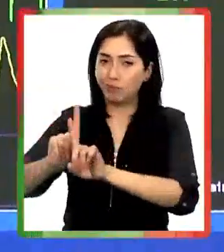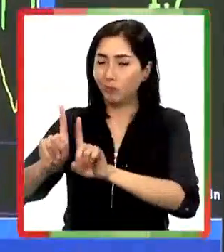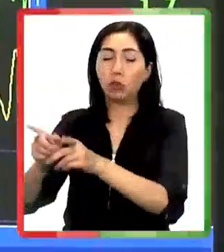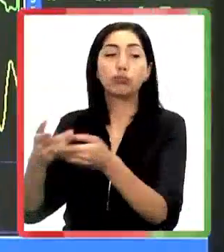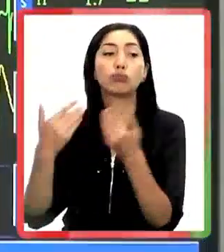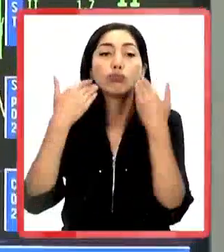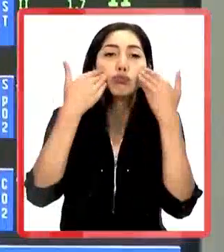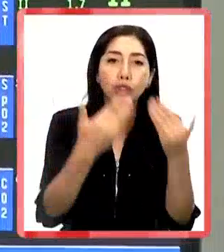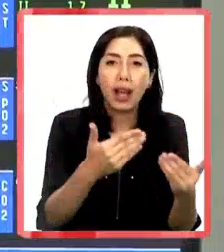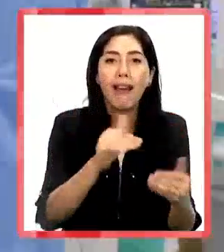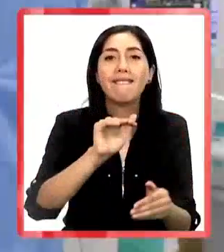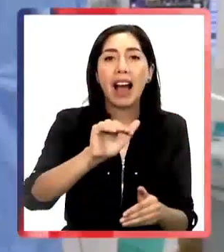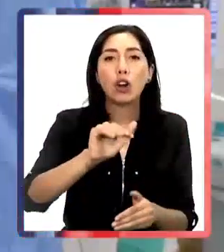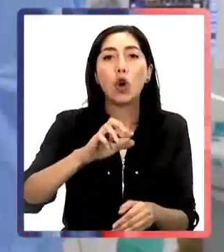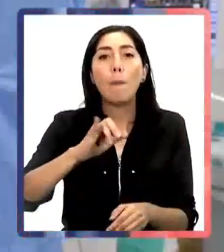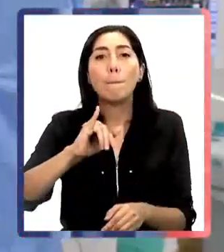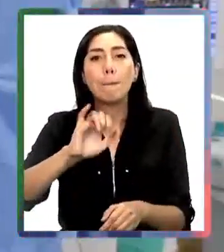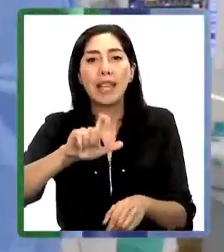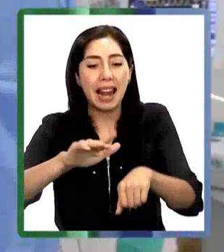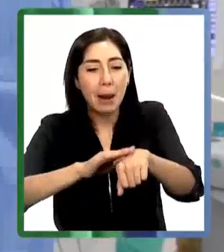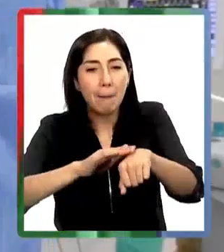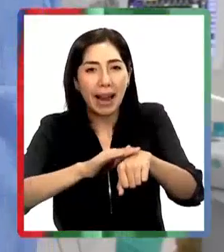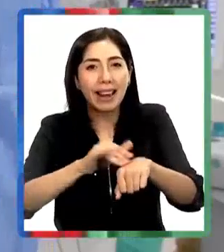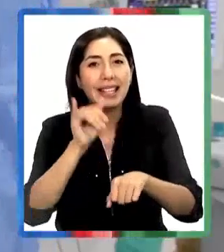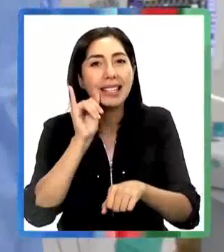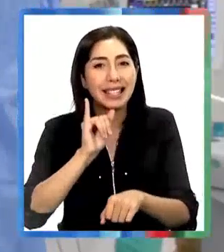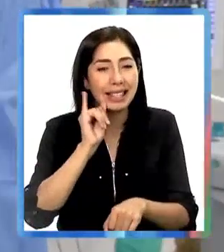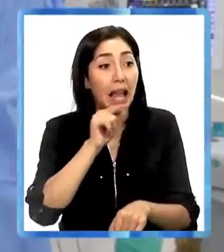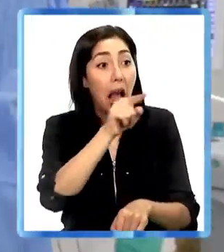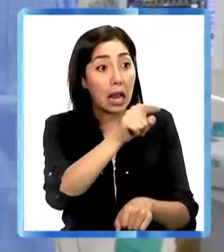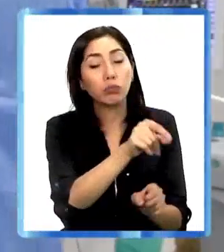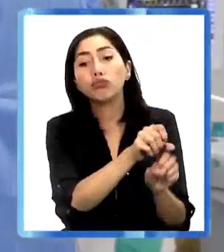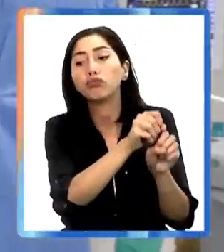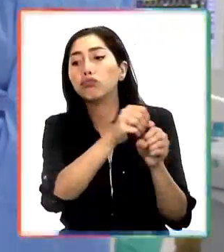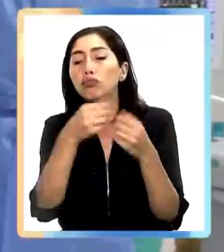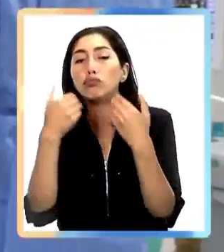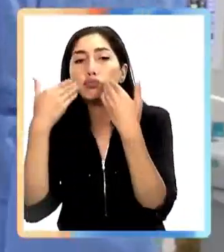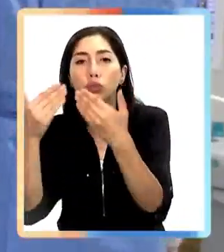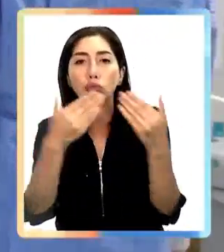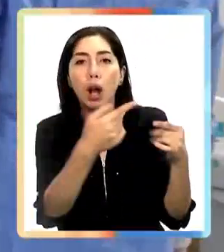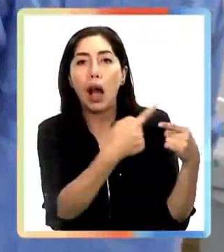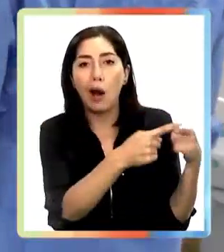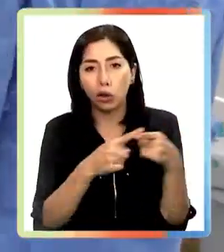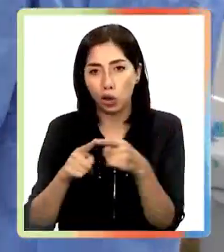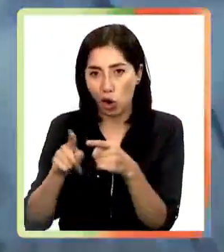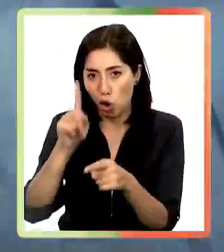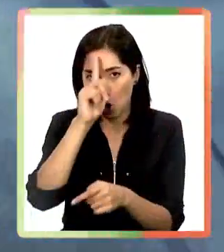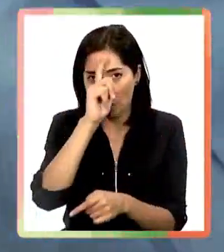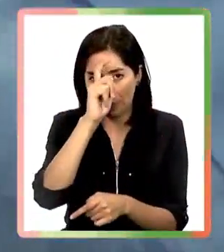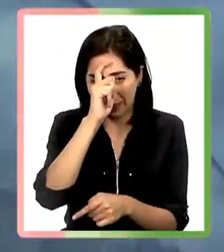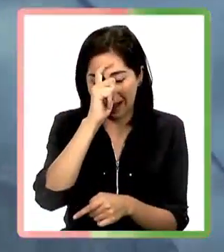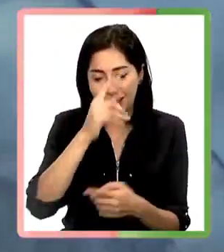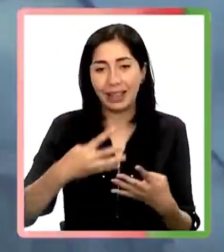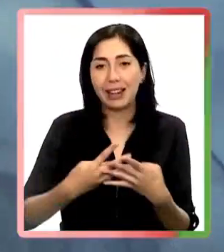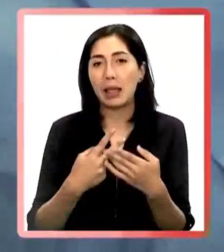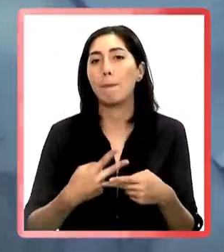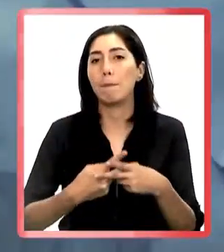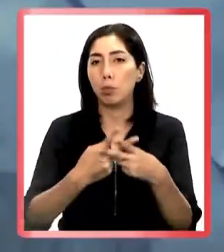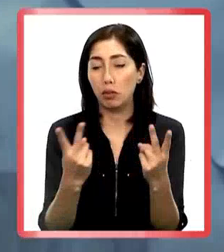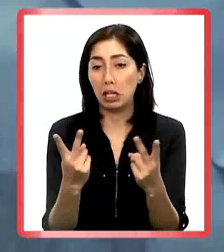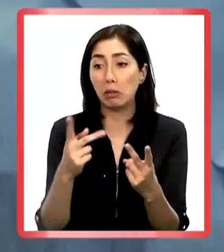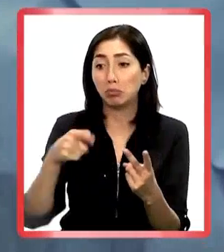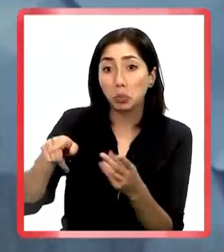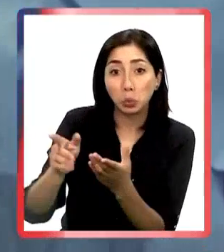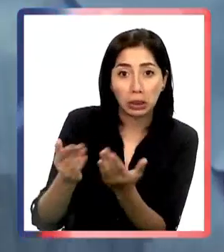banco de piel de Iquique, el que a su vez la distribuye al resto de los recintos asistenciales de la red pública que